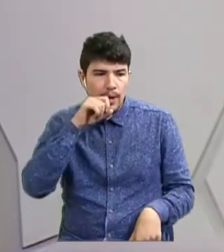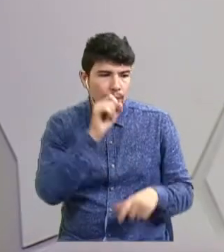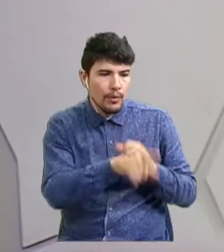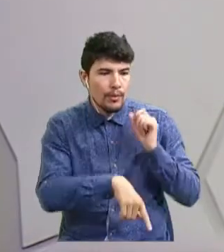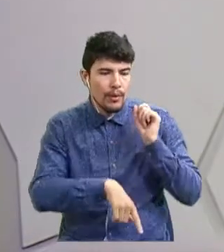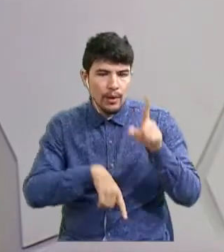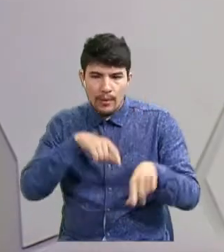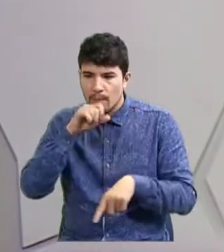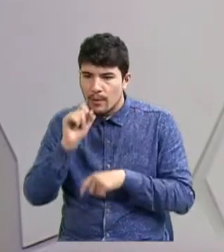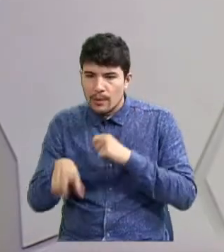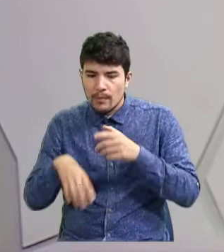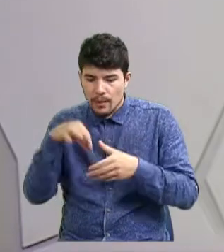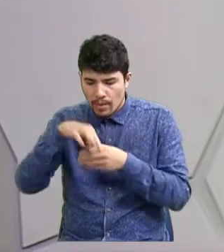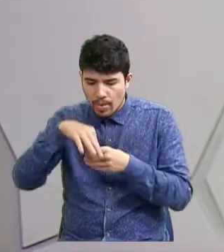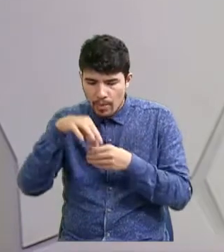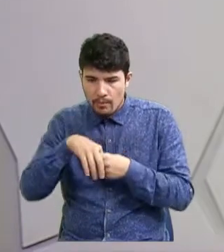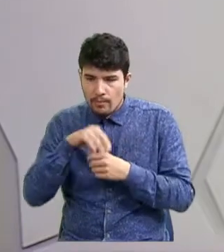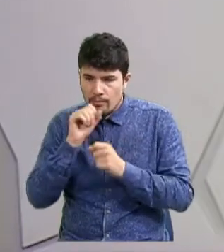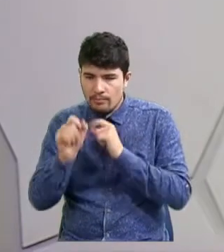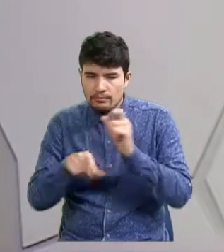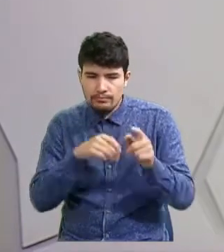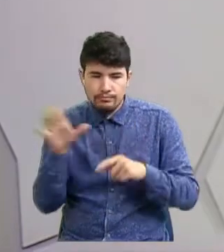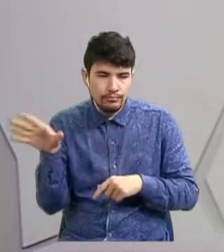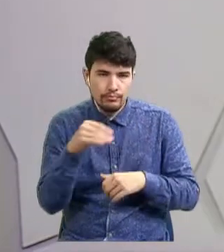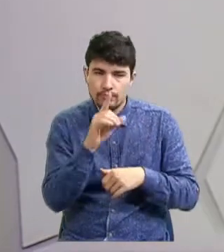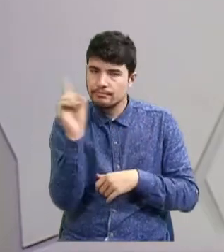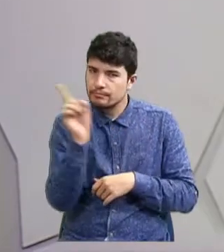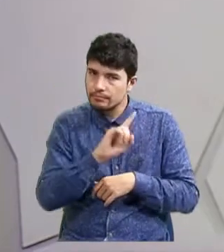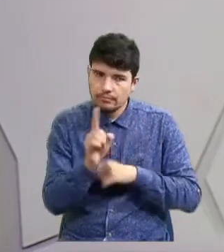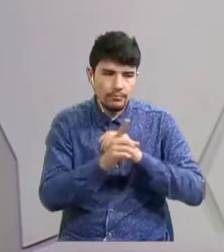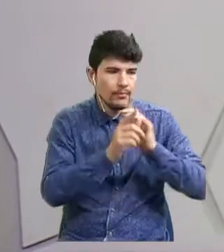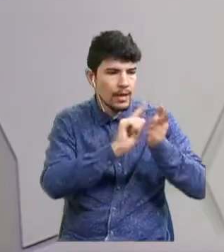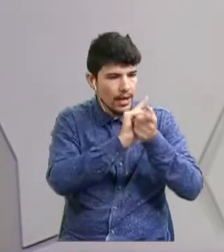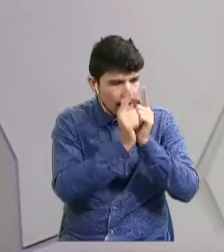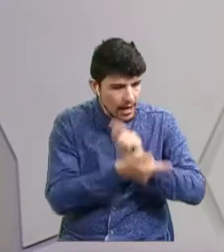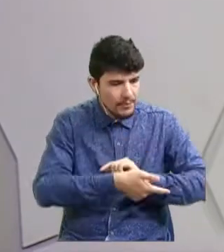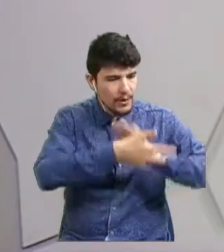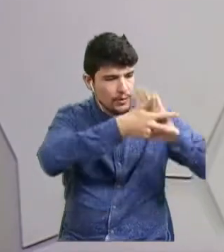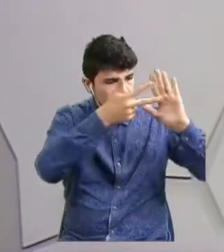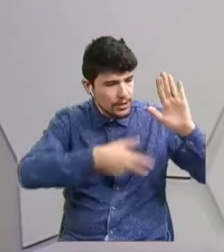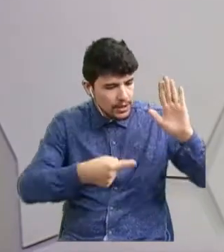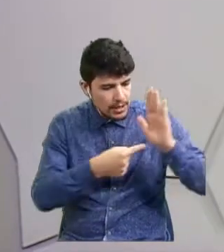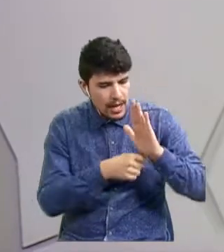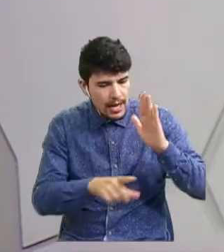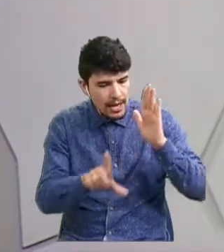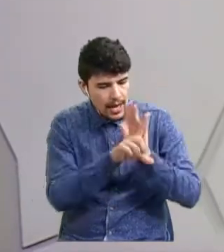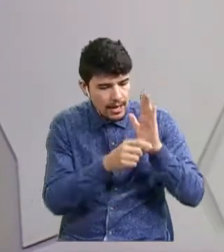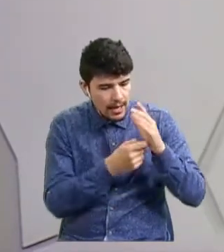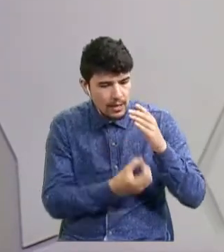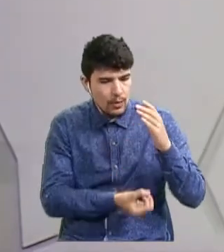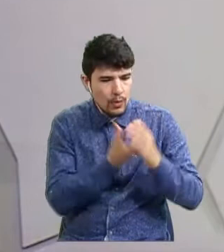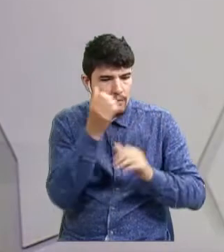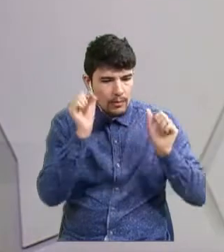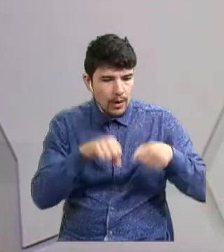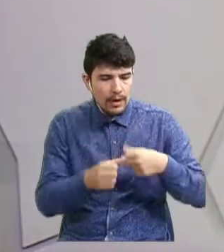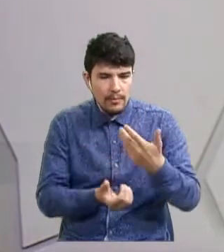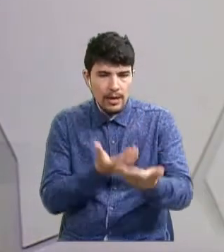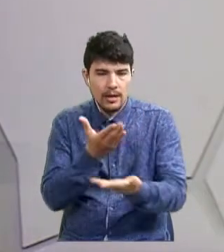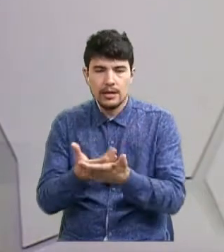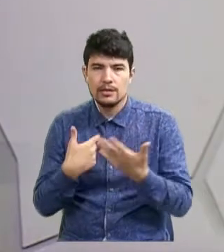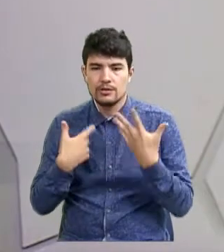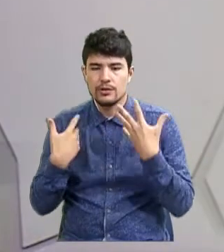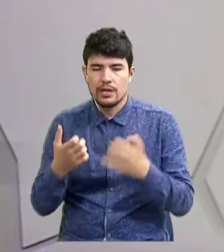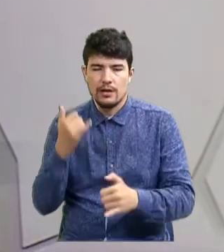de una consulta popular, sino a través de una constituyente que el tiempo necesario para poderlo plantear. Y le quiero